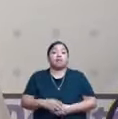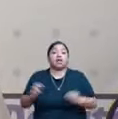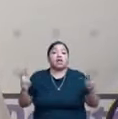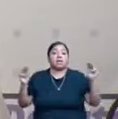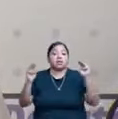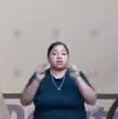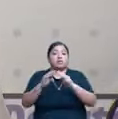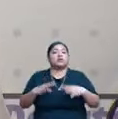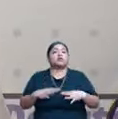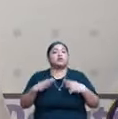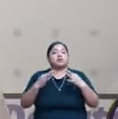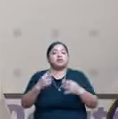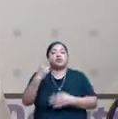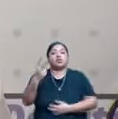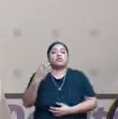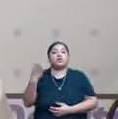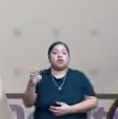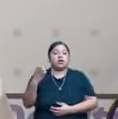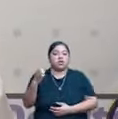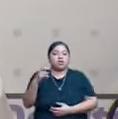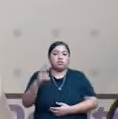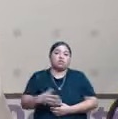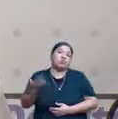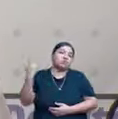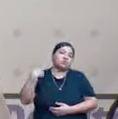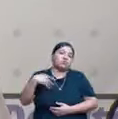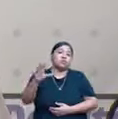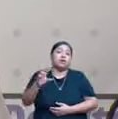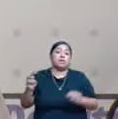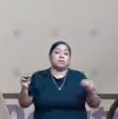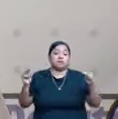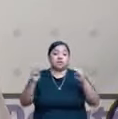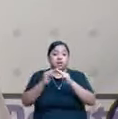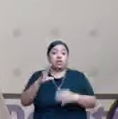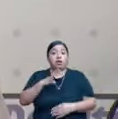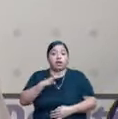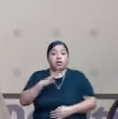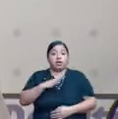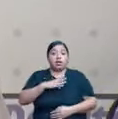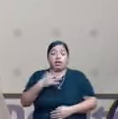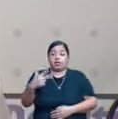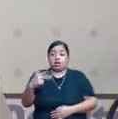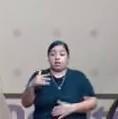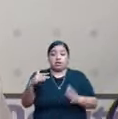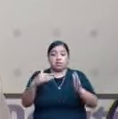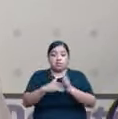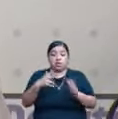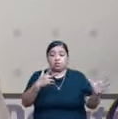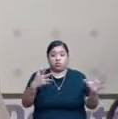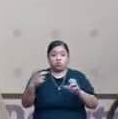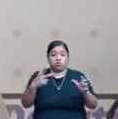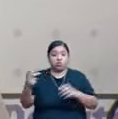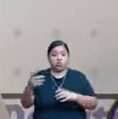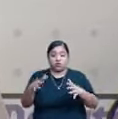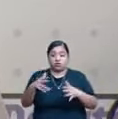de 1916 por acuerdo del gobierno zapatista. Mixquiahuala tiene 13.800 hectáreas, de las cuales más